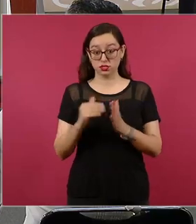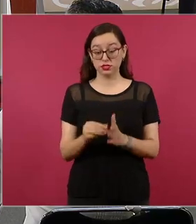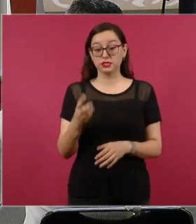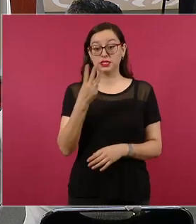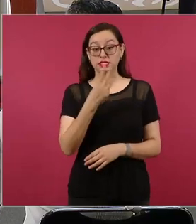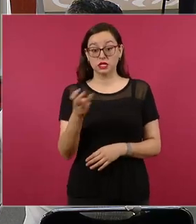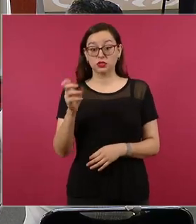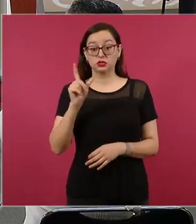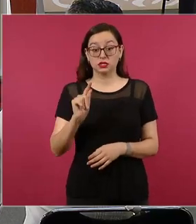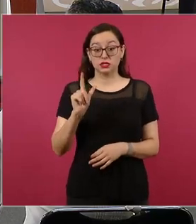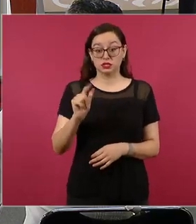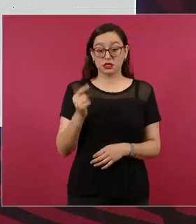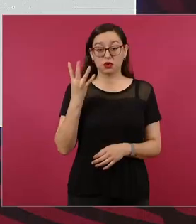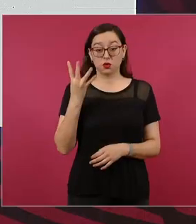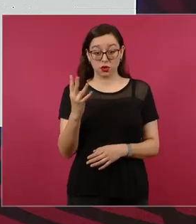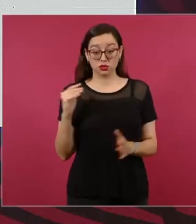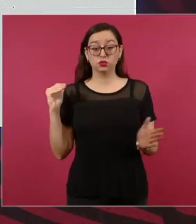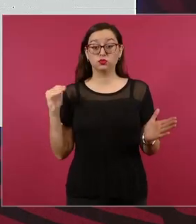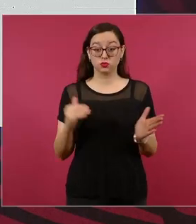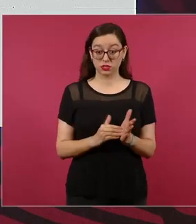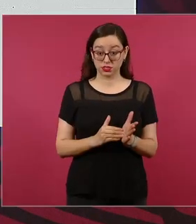2,374,000.